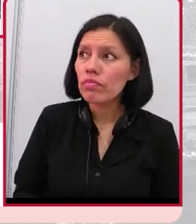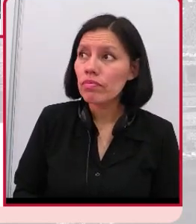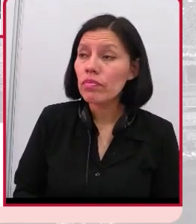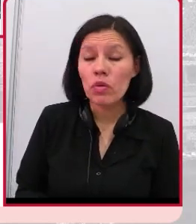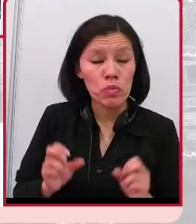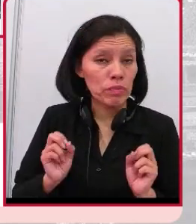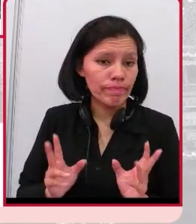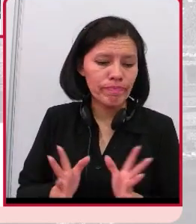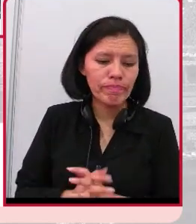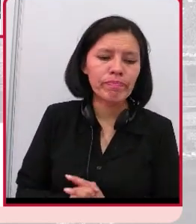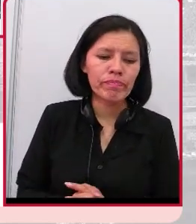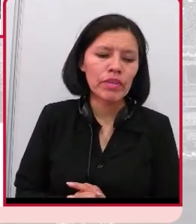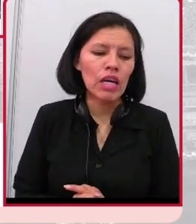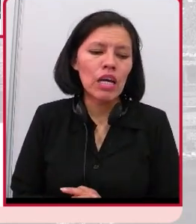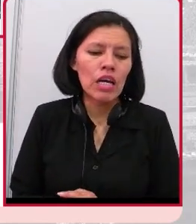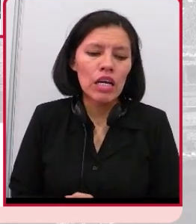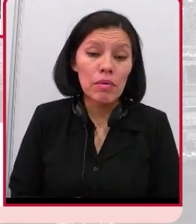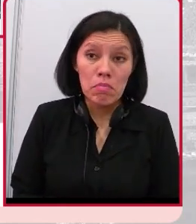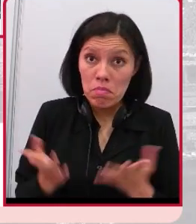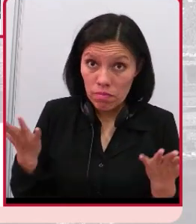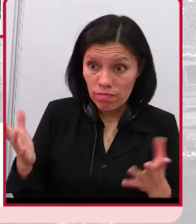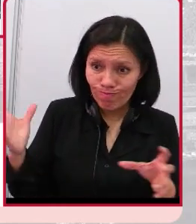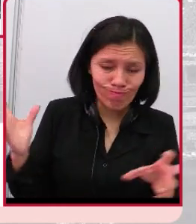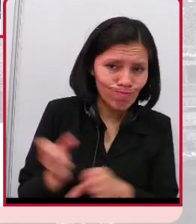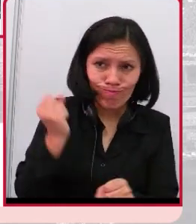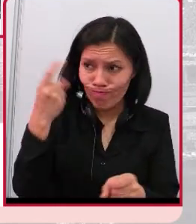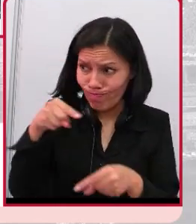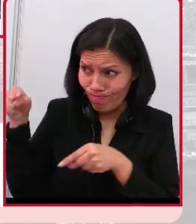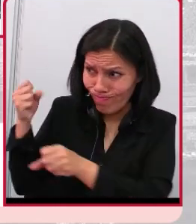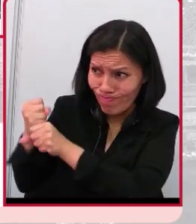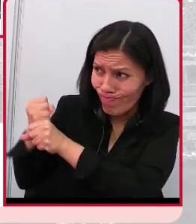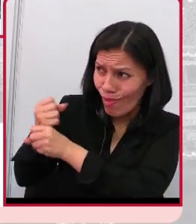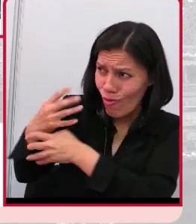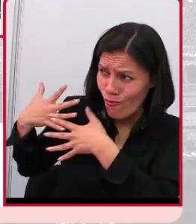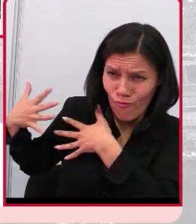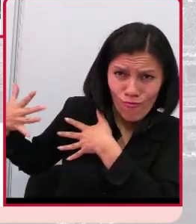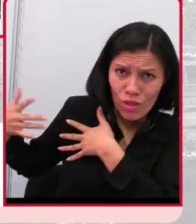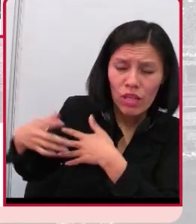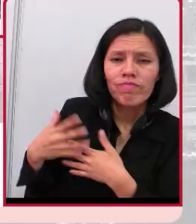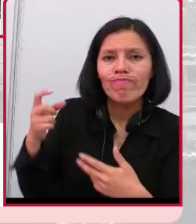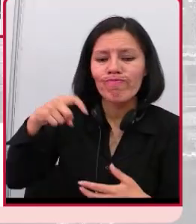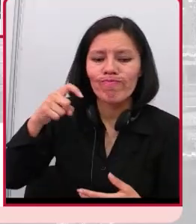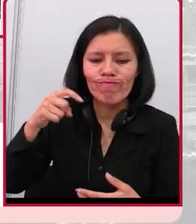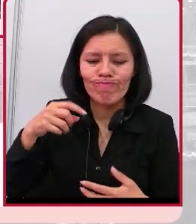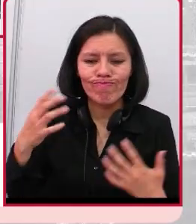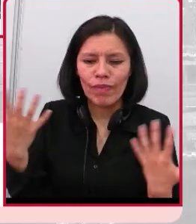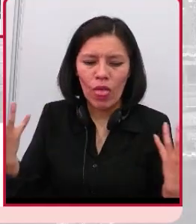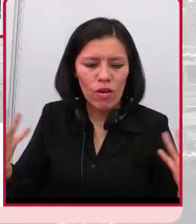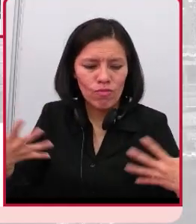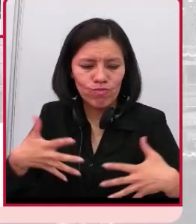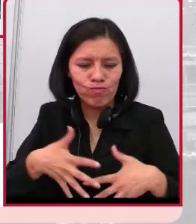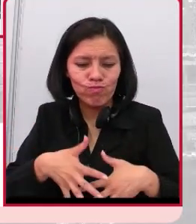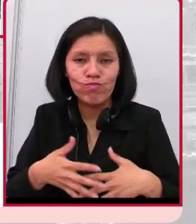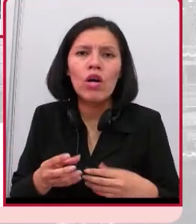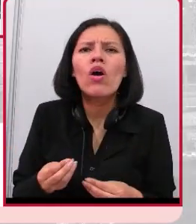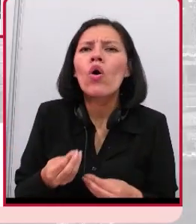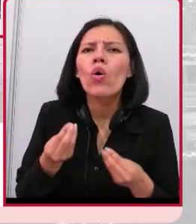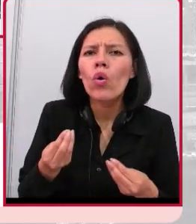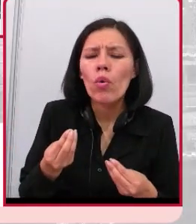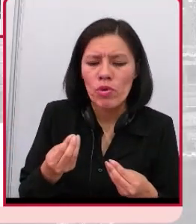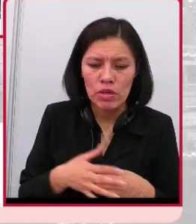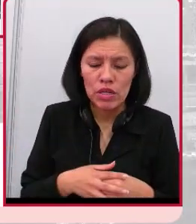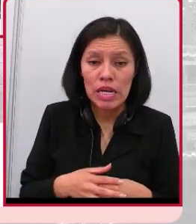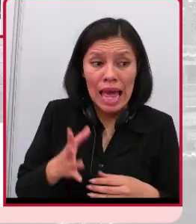Ok, entonces para lograr todo este trabajo tuvimos que interrelacionar. La planta concentradora nos